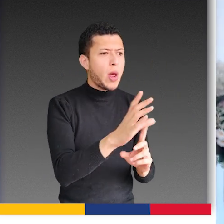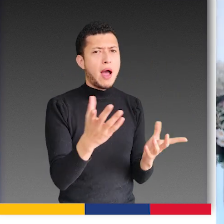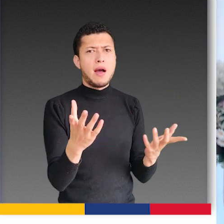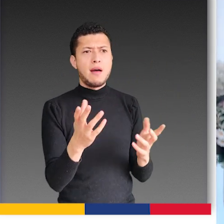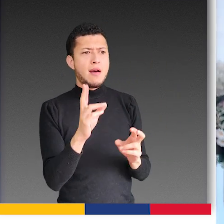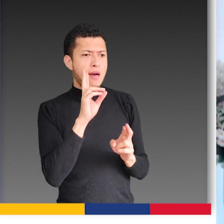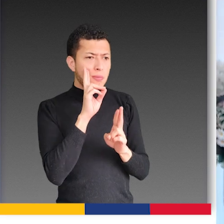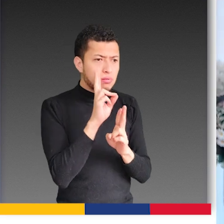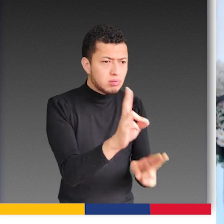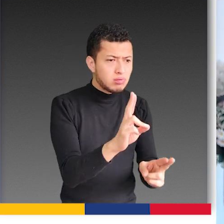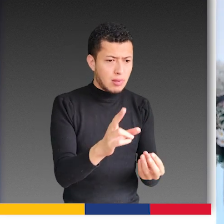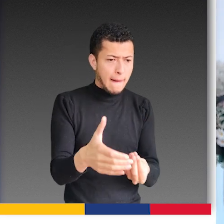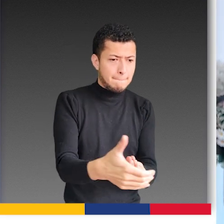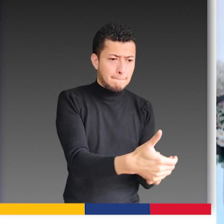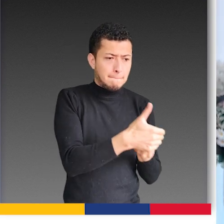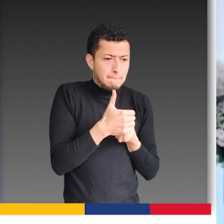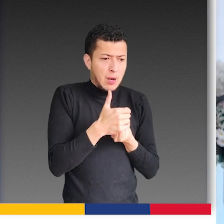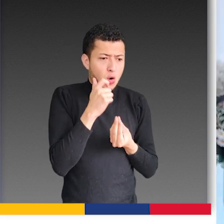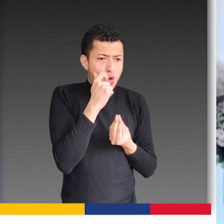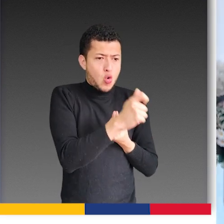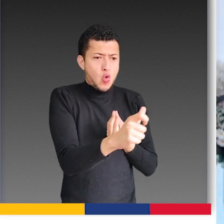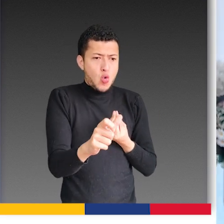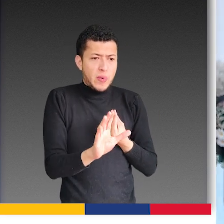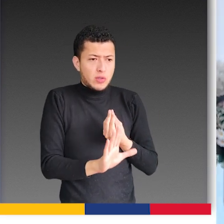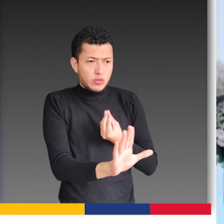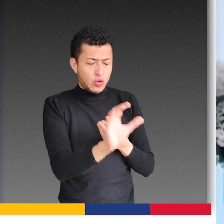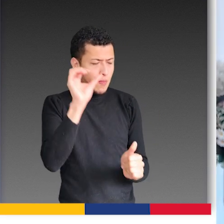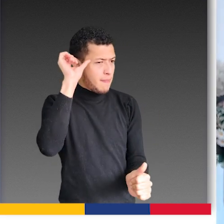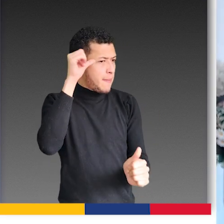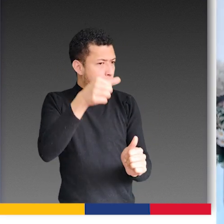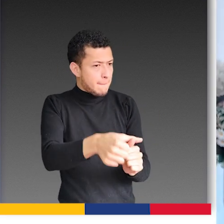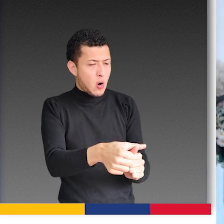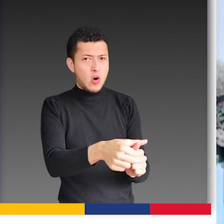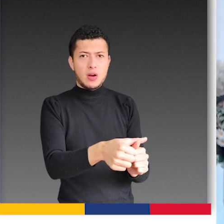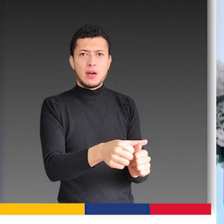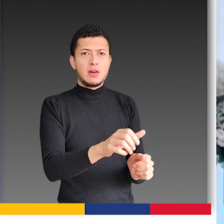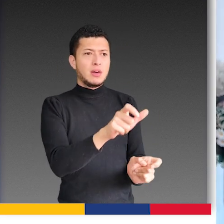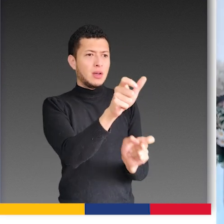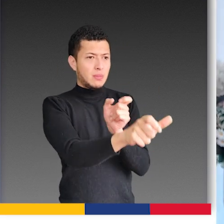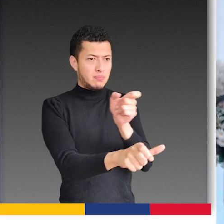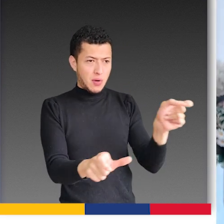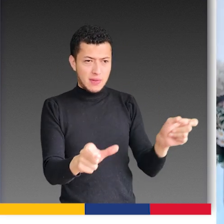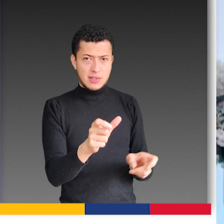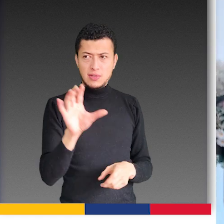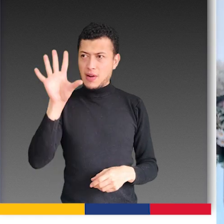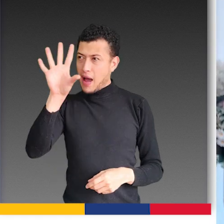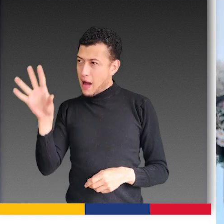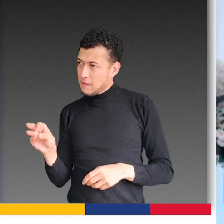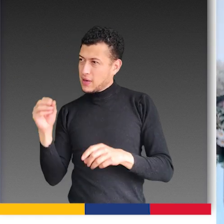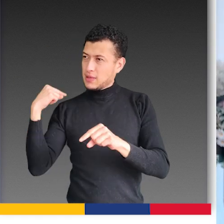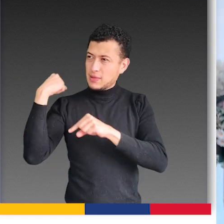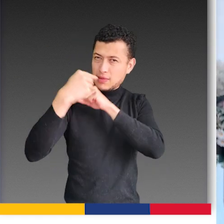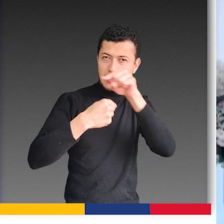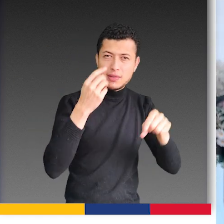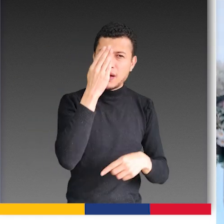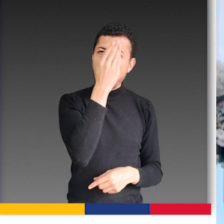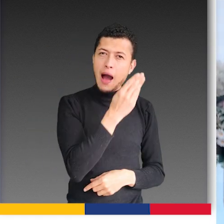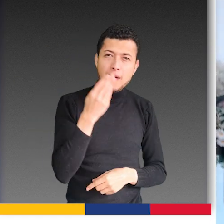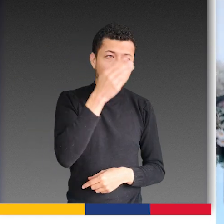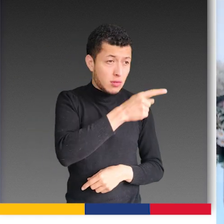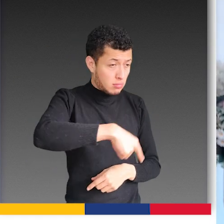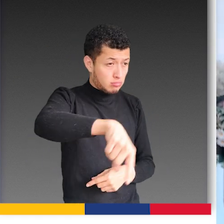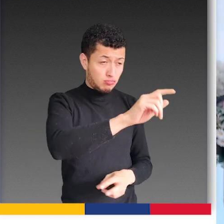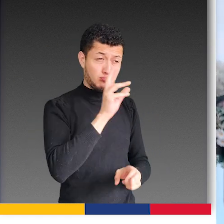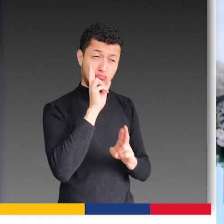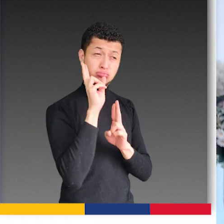en reconocer la cultura, en reconocer como patrimonio de la humanidad la memoria